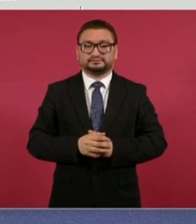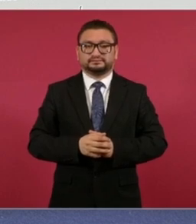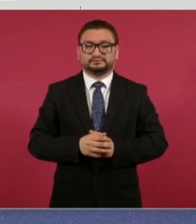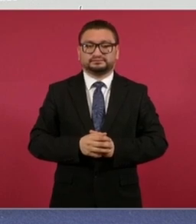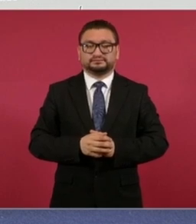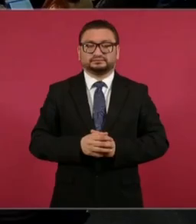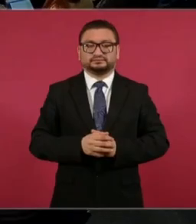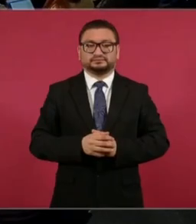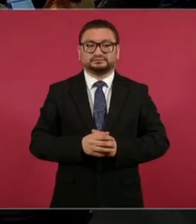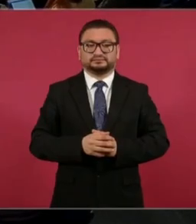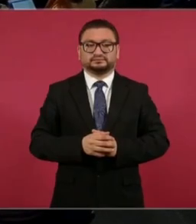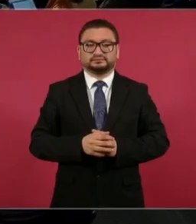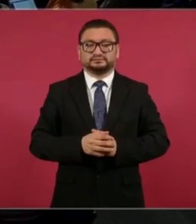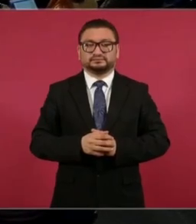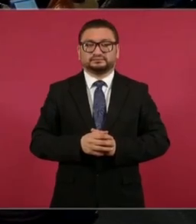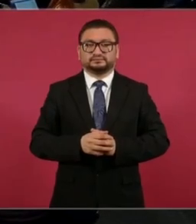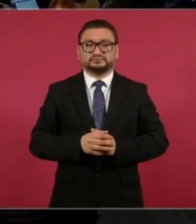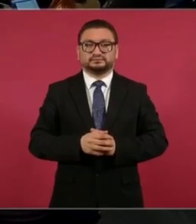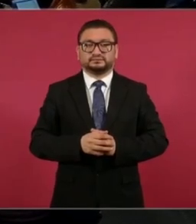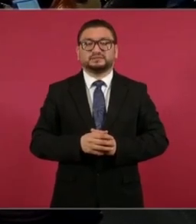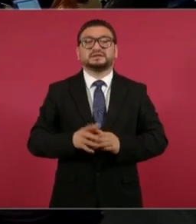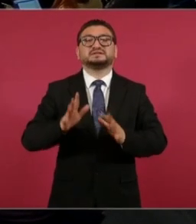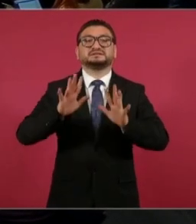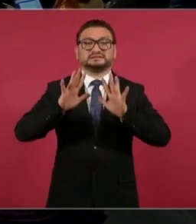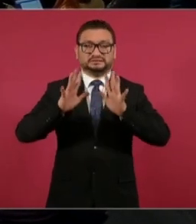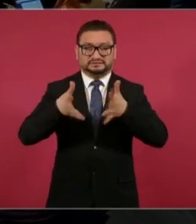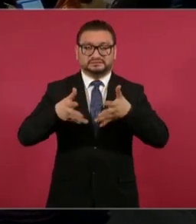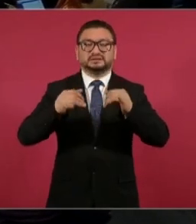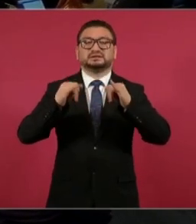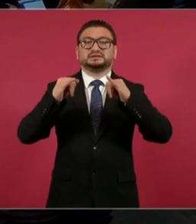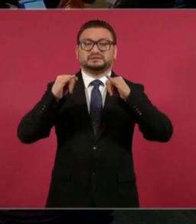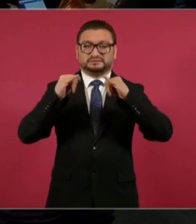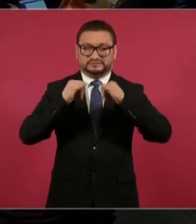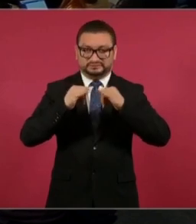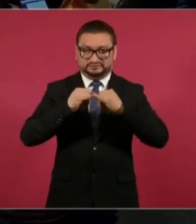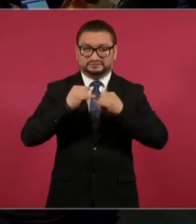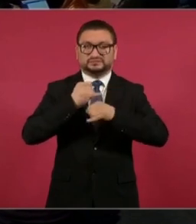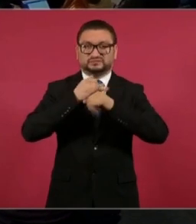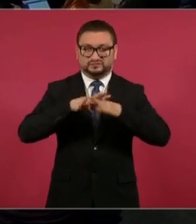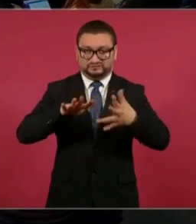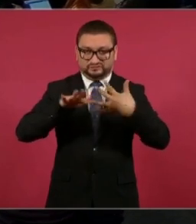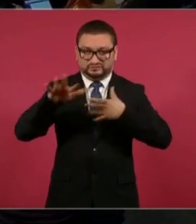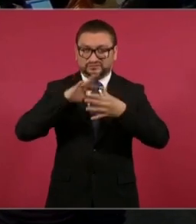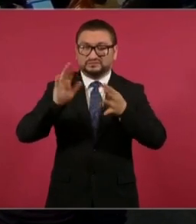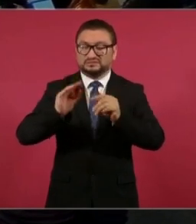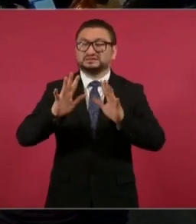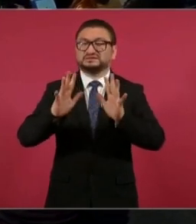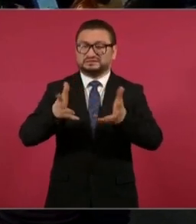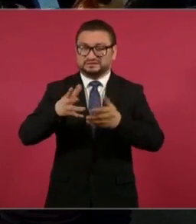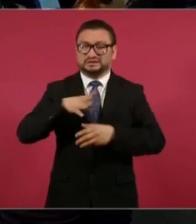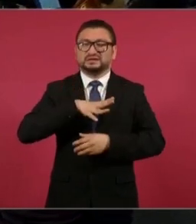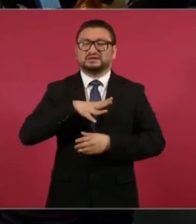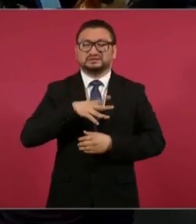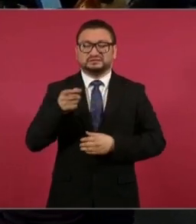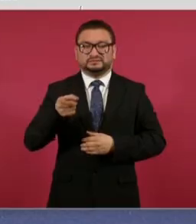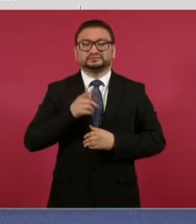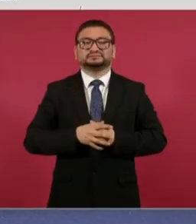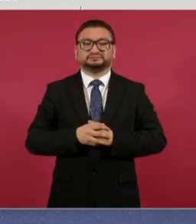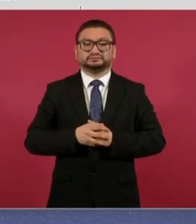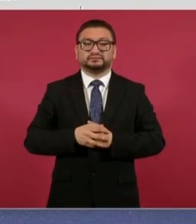nacional y ya existía el instituto de la transparencia llegamos